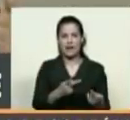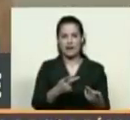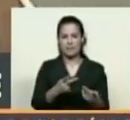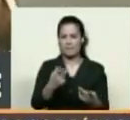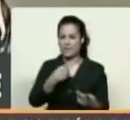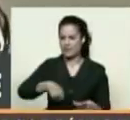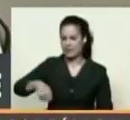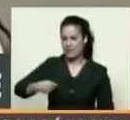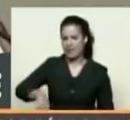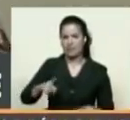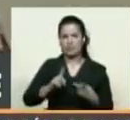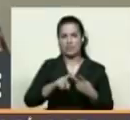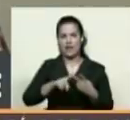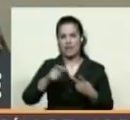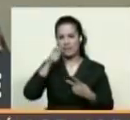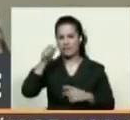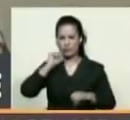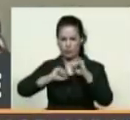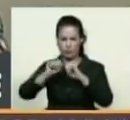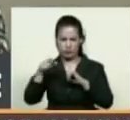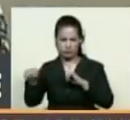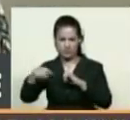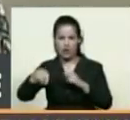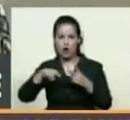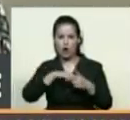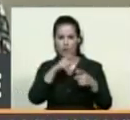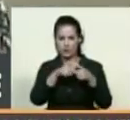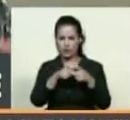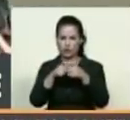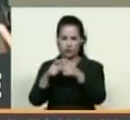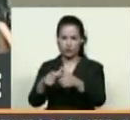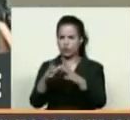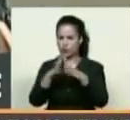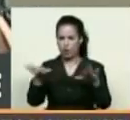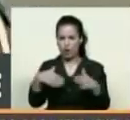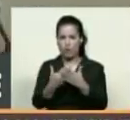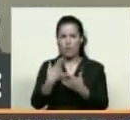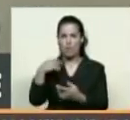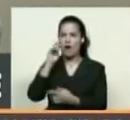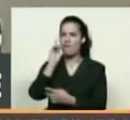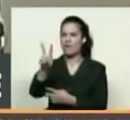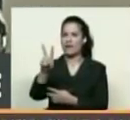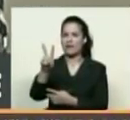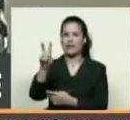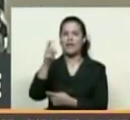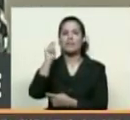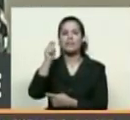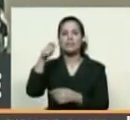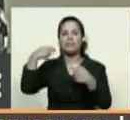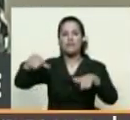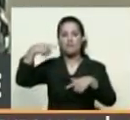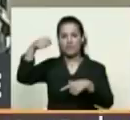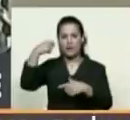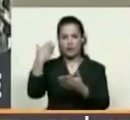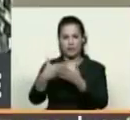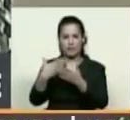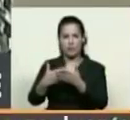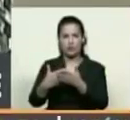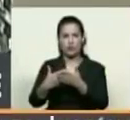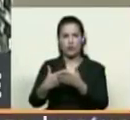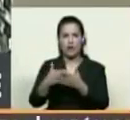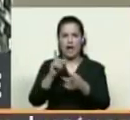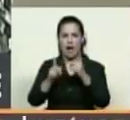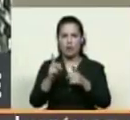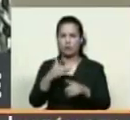presidenta, defensor, a la comisión y a todos aquí presentes, que veamos los testimonios en nuestros desgarradores, en